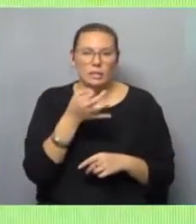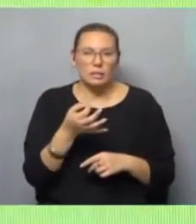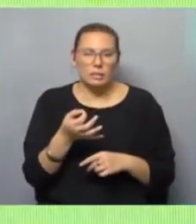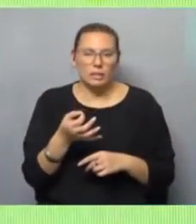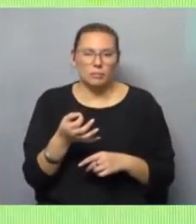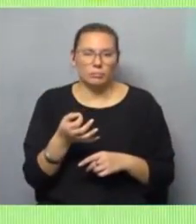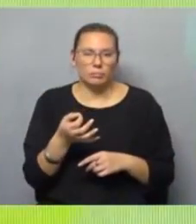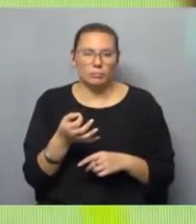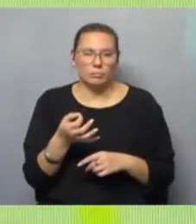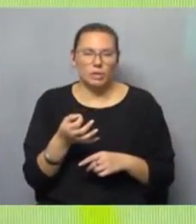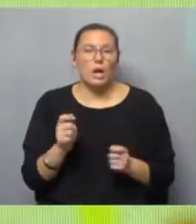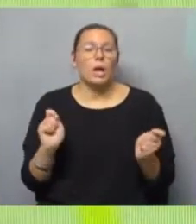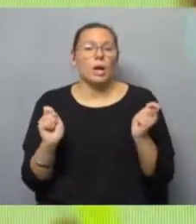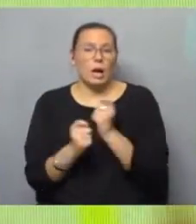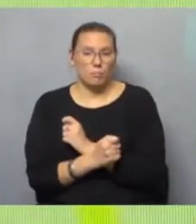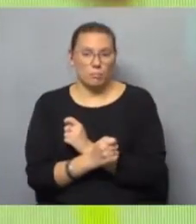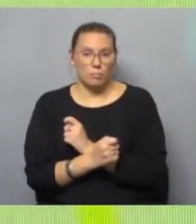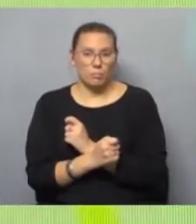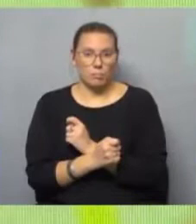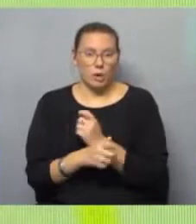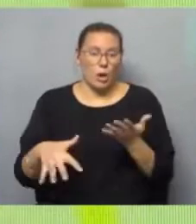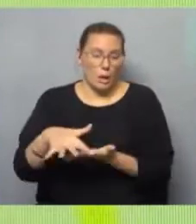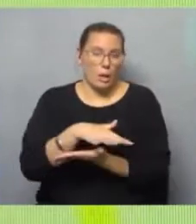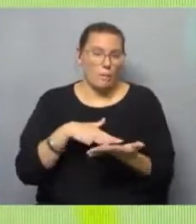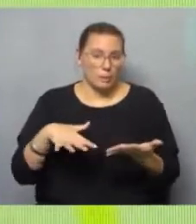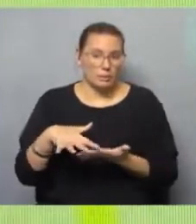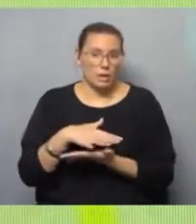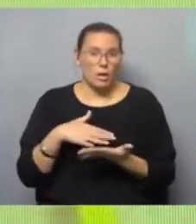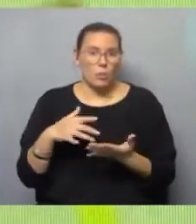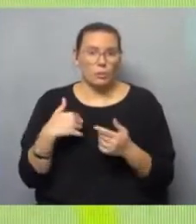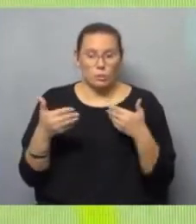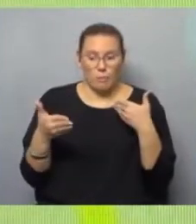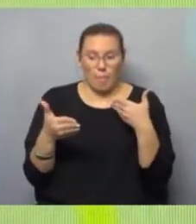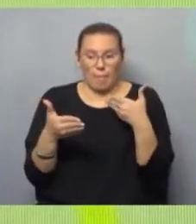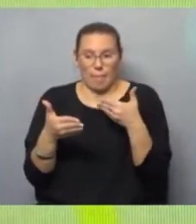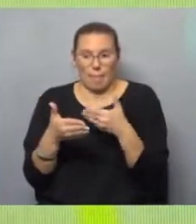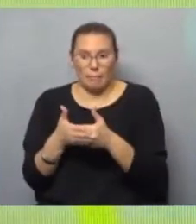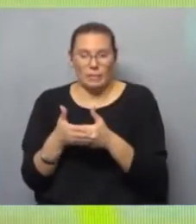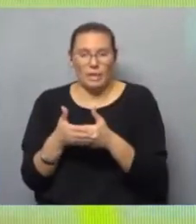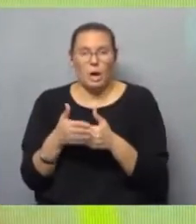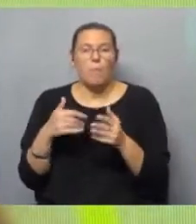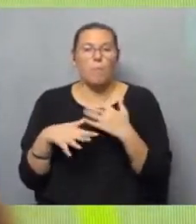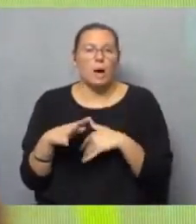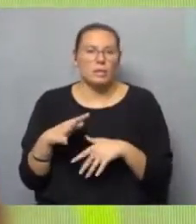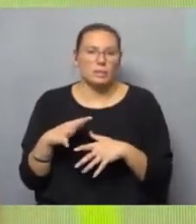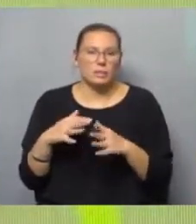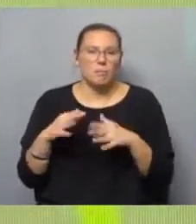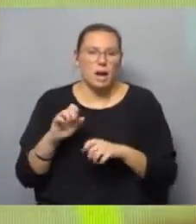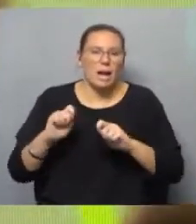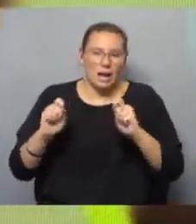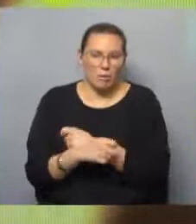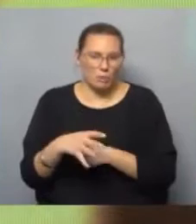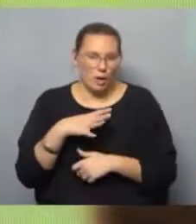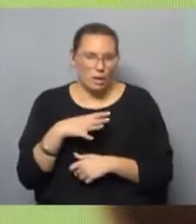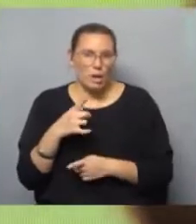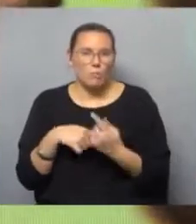como las modificaciones son también espaciales a lo largo, cuanto yo más cerca me encuentre de la zona más afectada voy a tener mayores modificaciones, Claro.